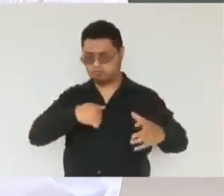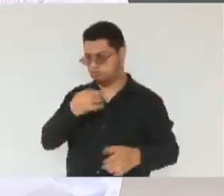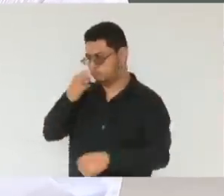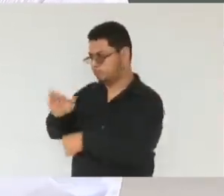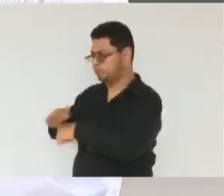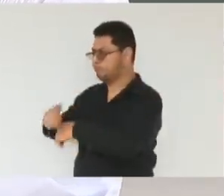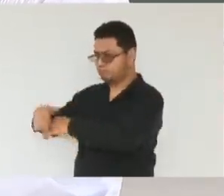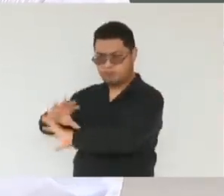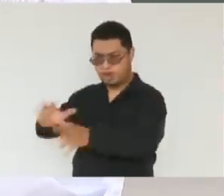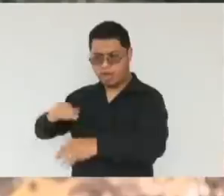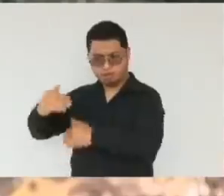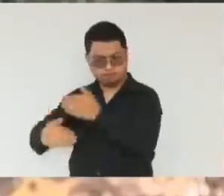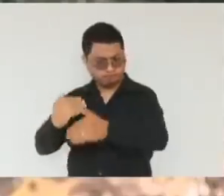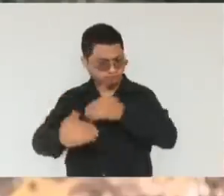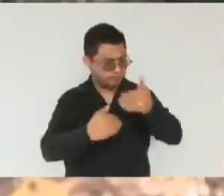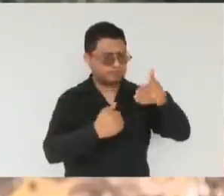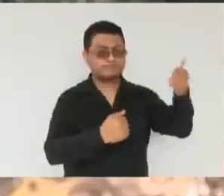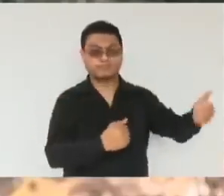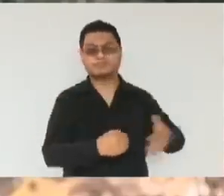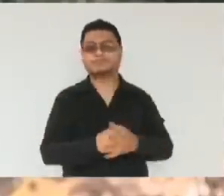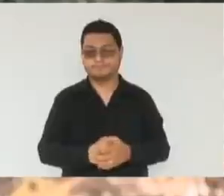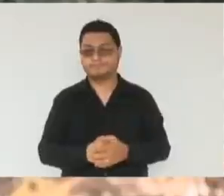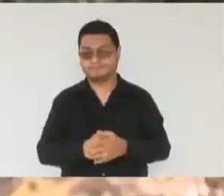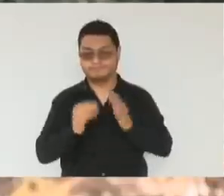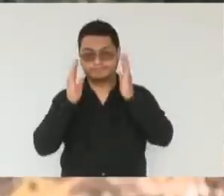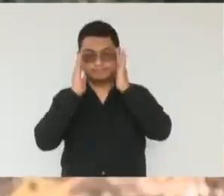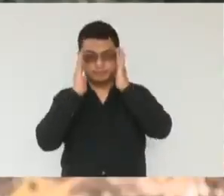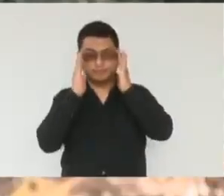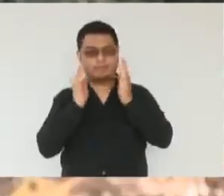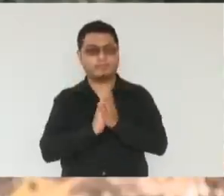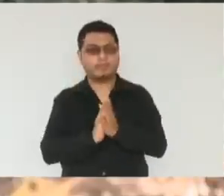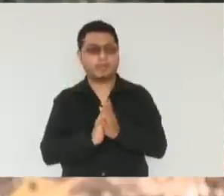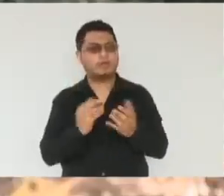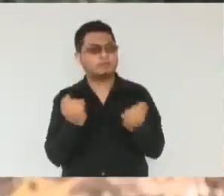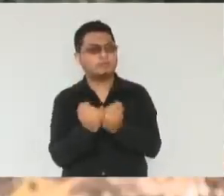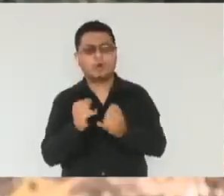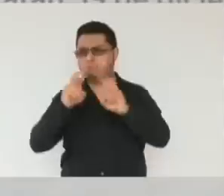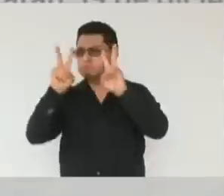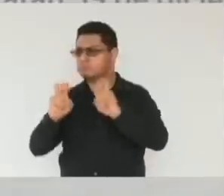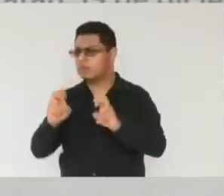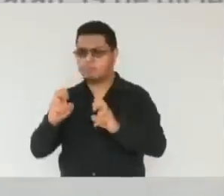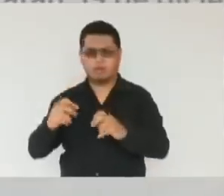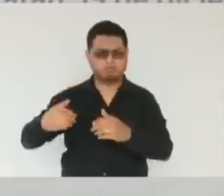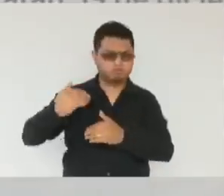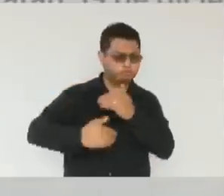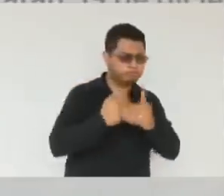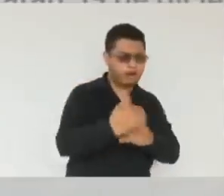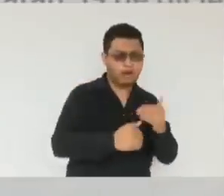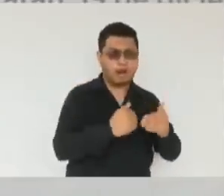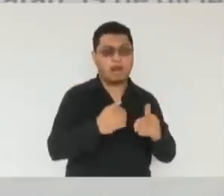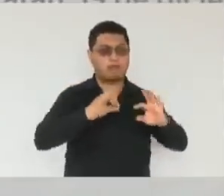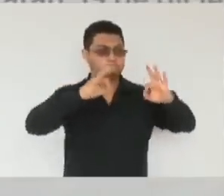tramos de movimiento de tierras. Se han activado igualmente todas las obras de sistema de drenaje, pasos de fauna